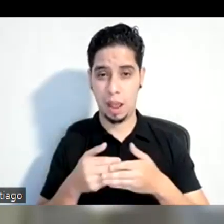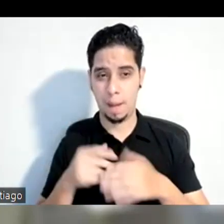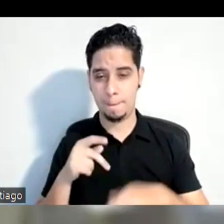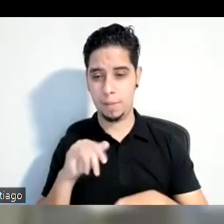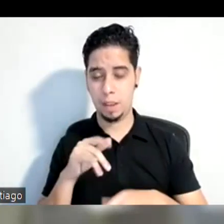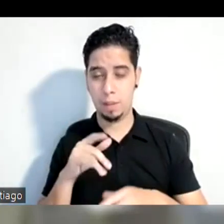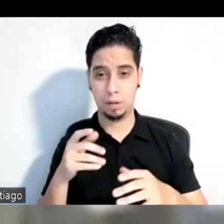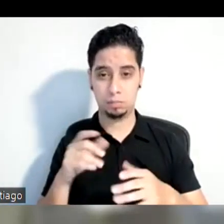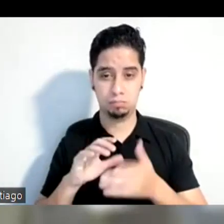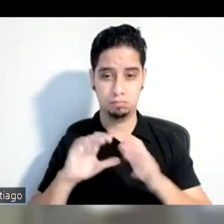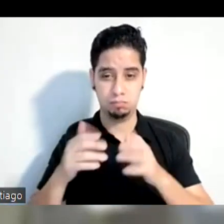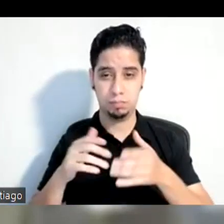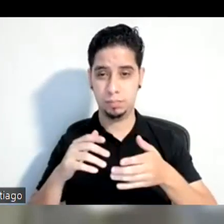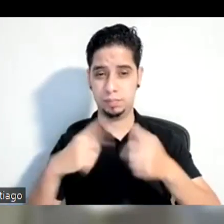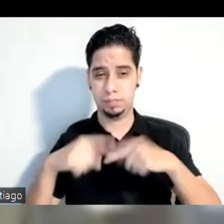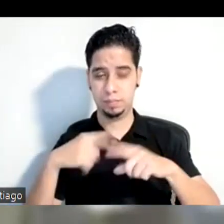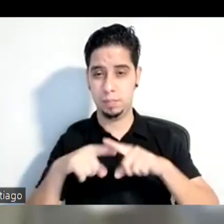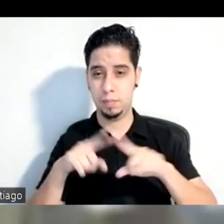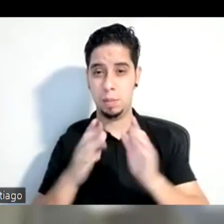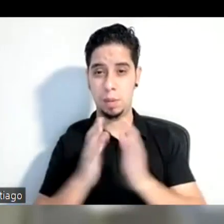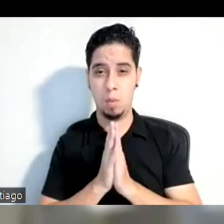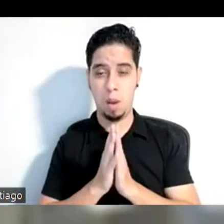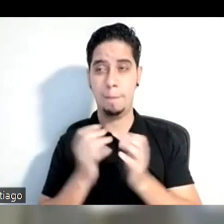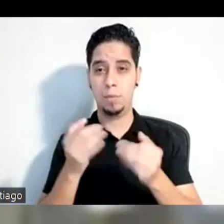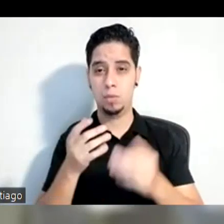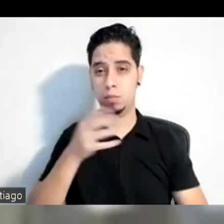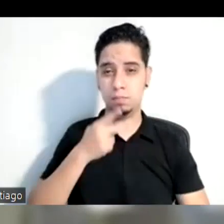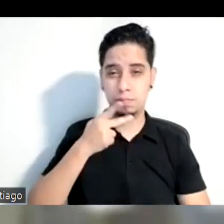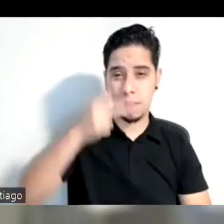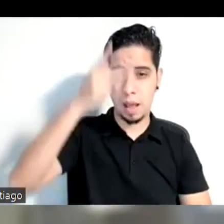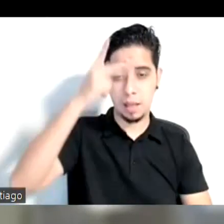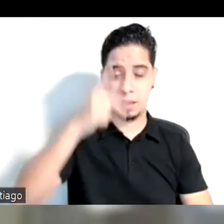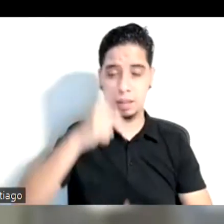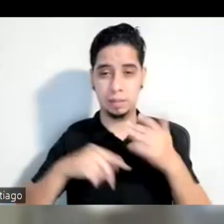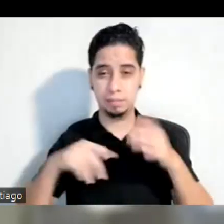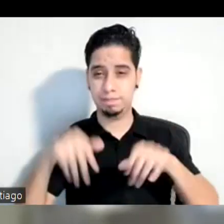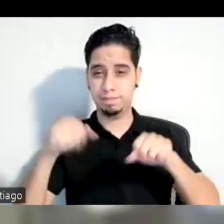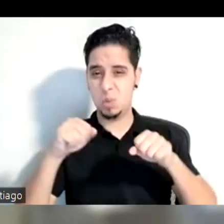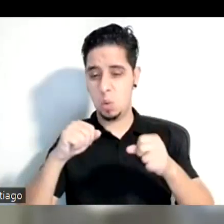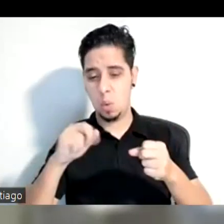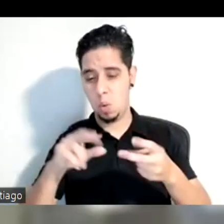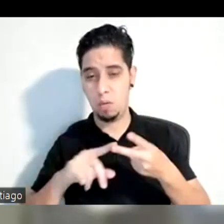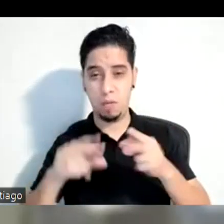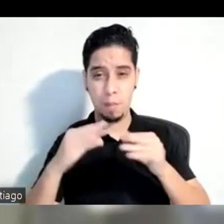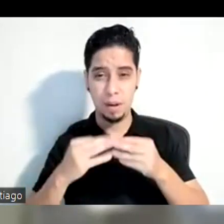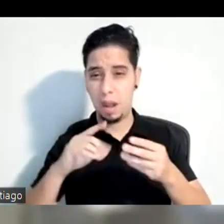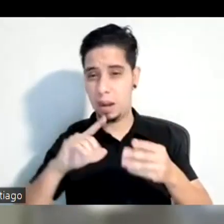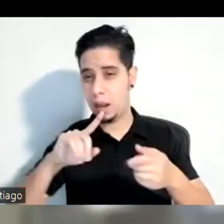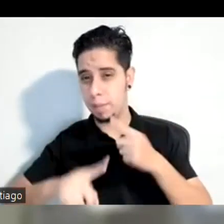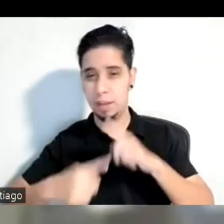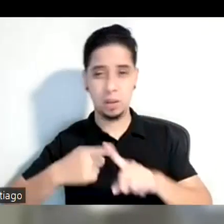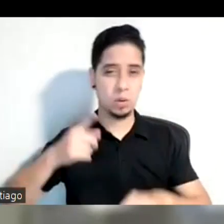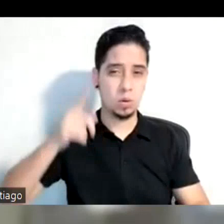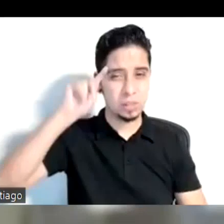clase de señas. Pero le exhortamos a muchos de los padres que se apunten, que las cojan, y familiares, hermanos, tíos, primos, el que